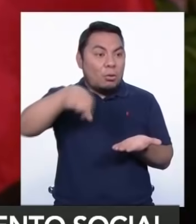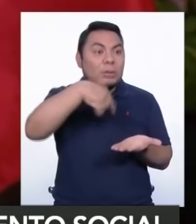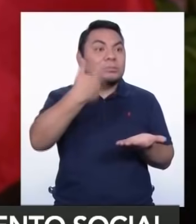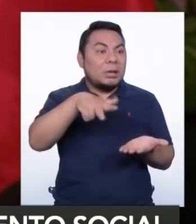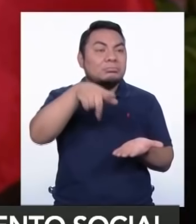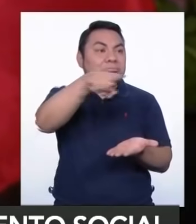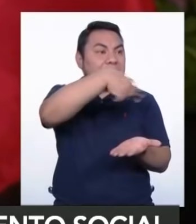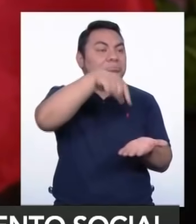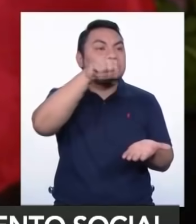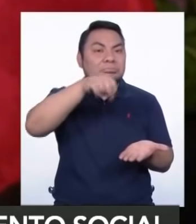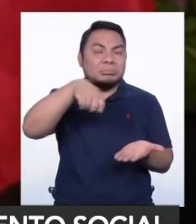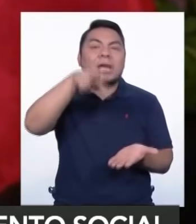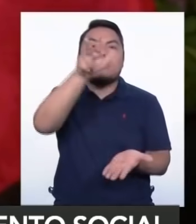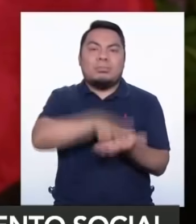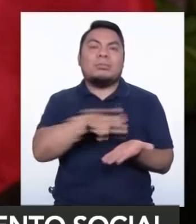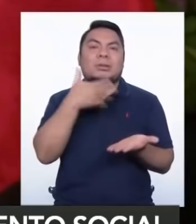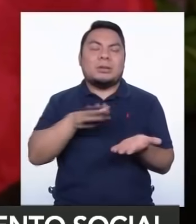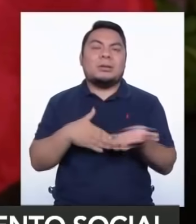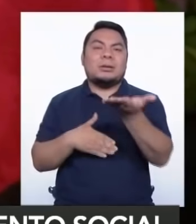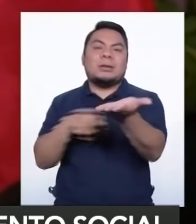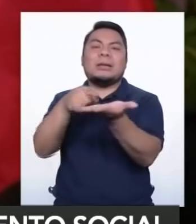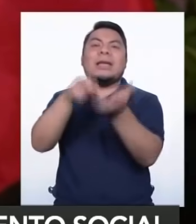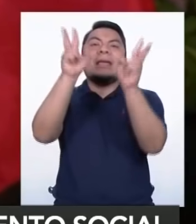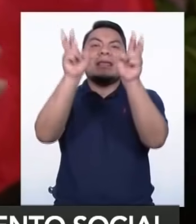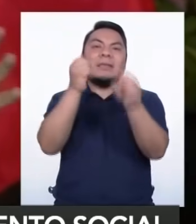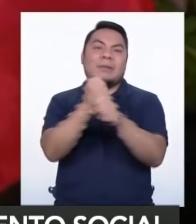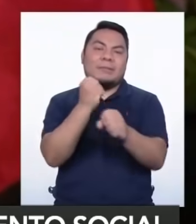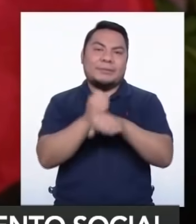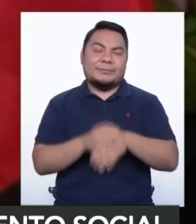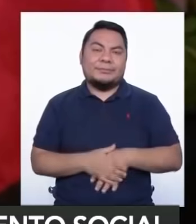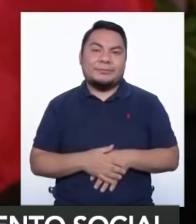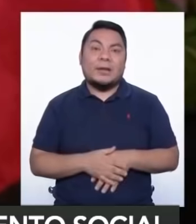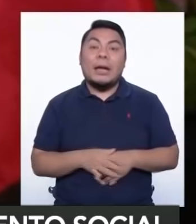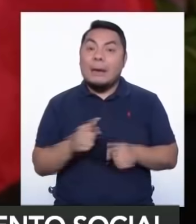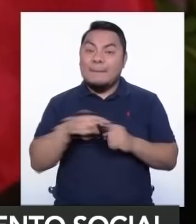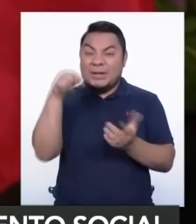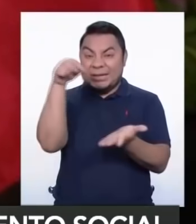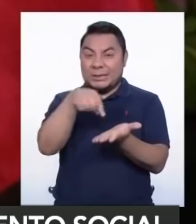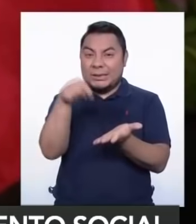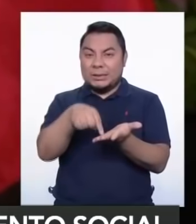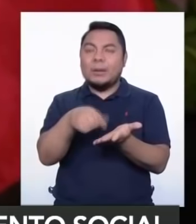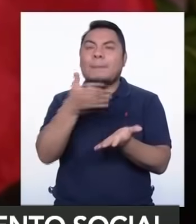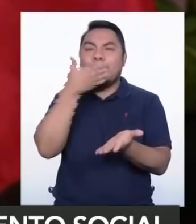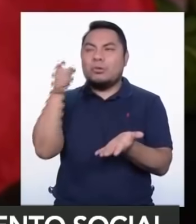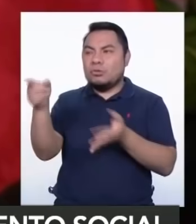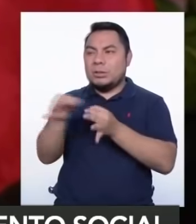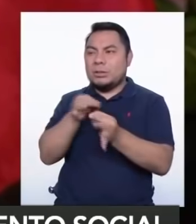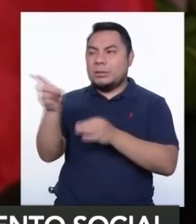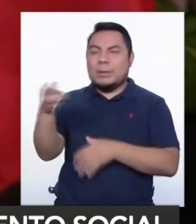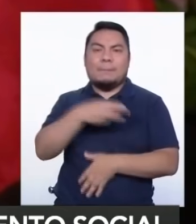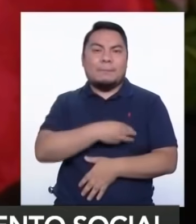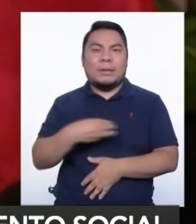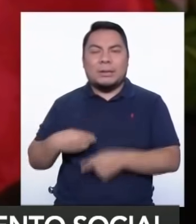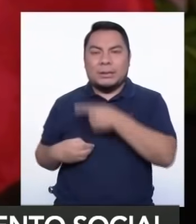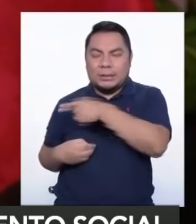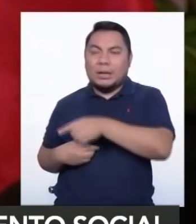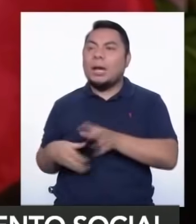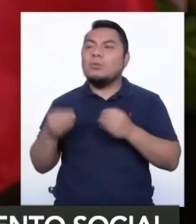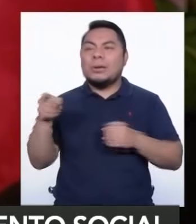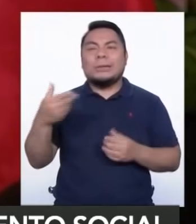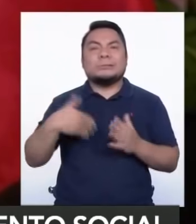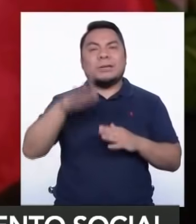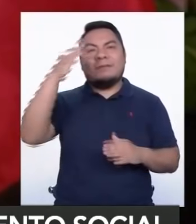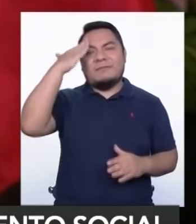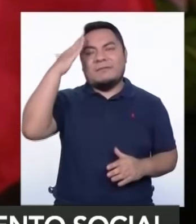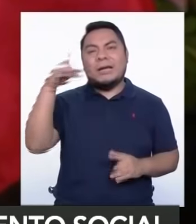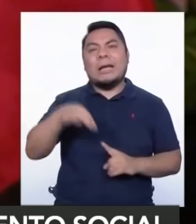en materia laboral. Yo quisiera que dos ministras nos den un poco de detalle al respecto, porque ellos conocen más el tema